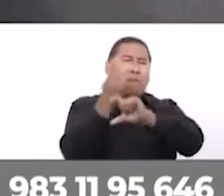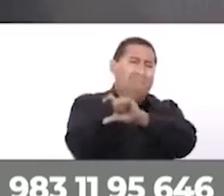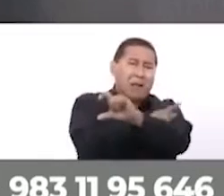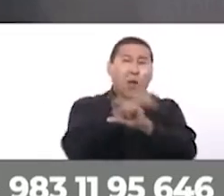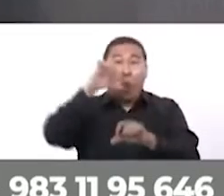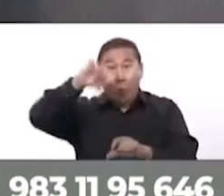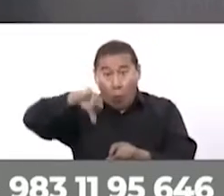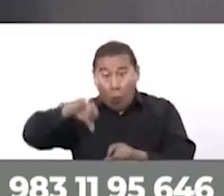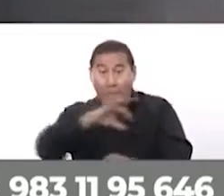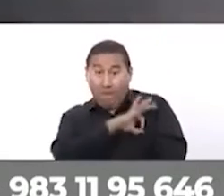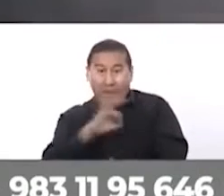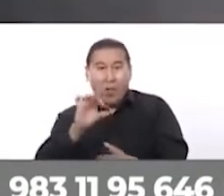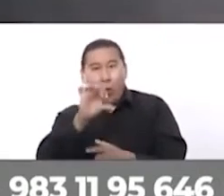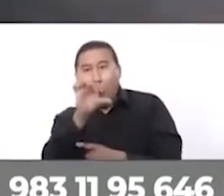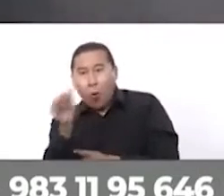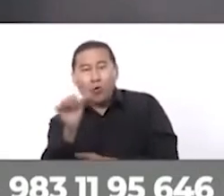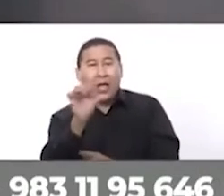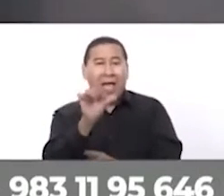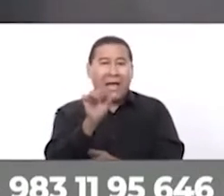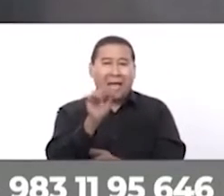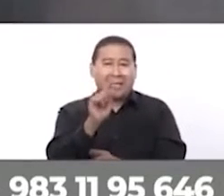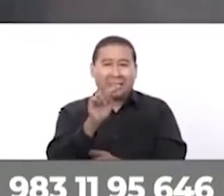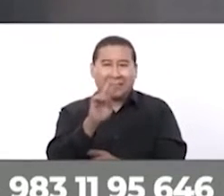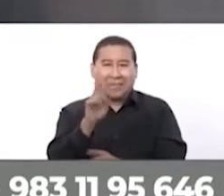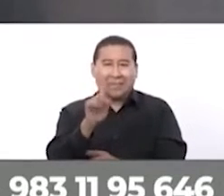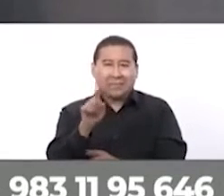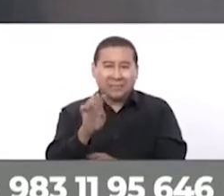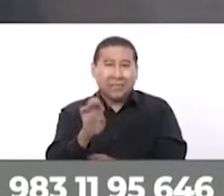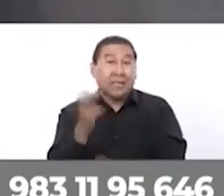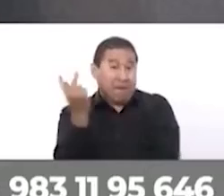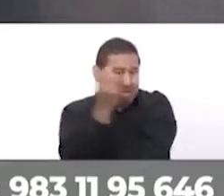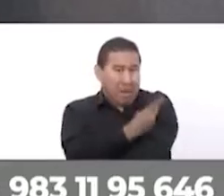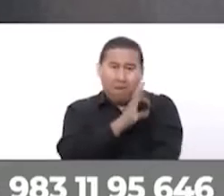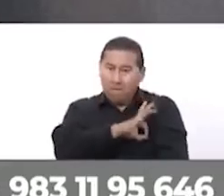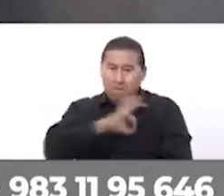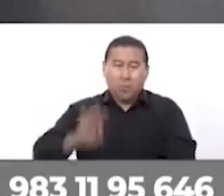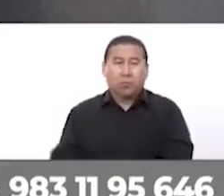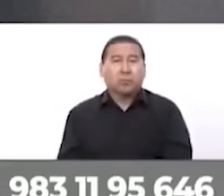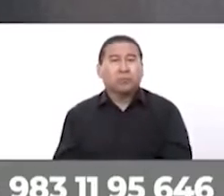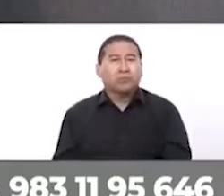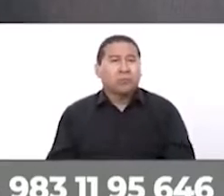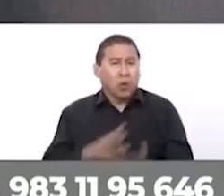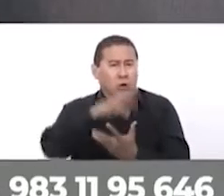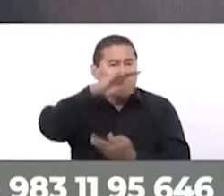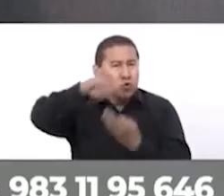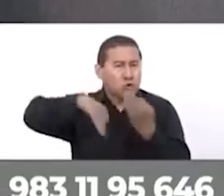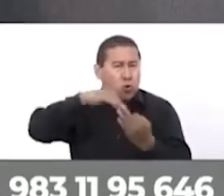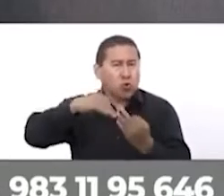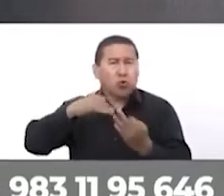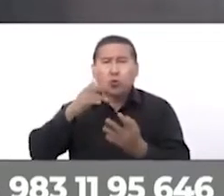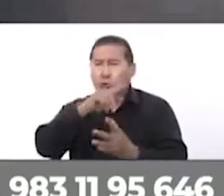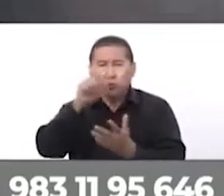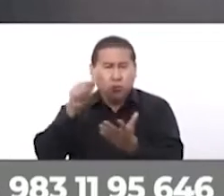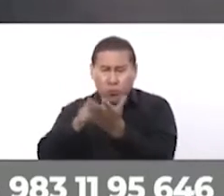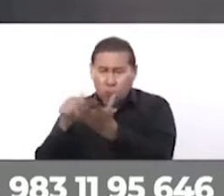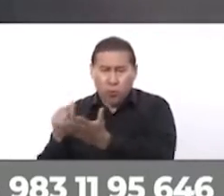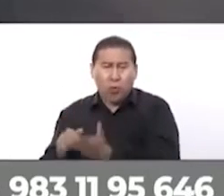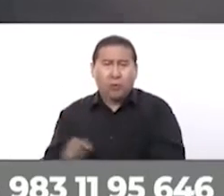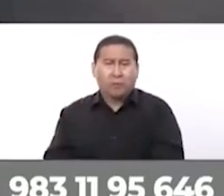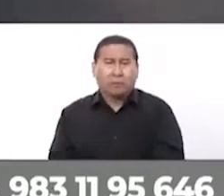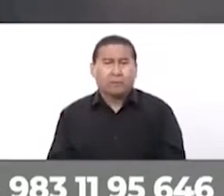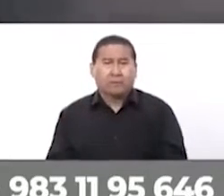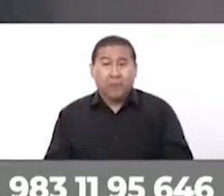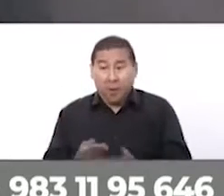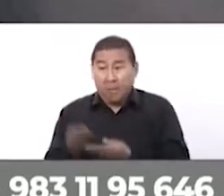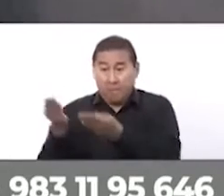es posible aplicarse la astrazéneca que es la que se está ofreciendo en prácticamente todos los destinos y acercándola